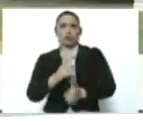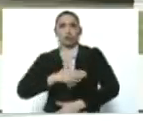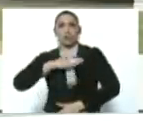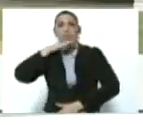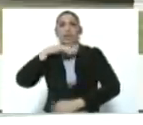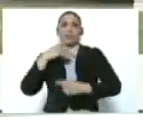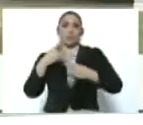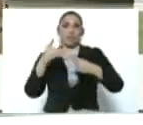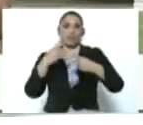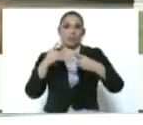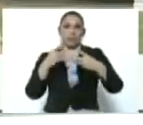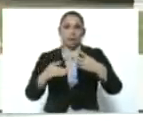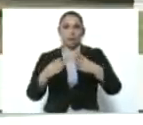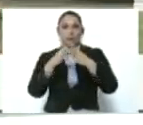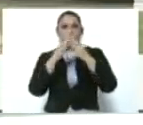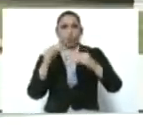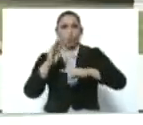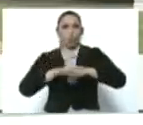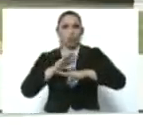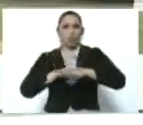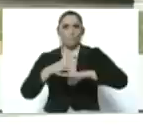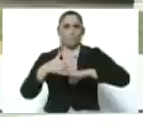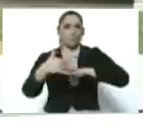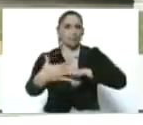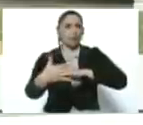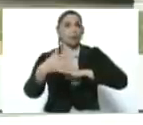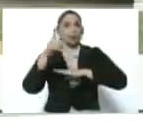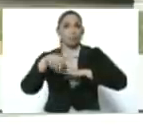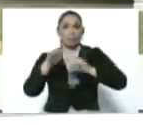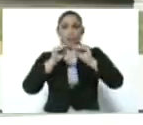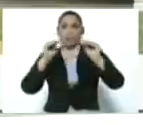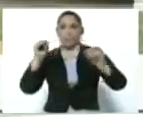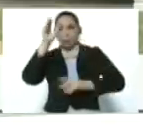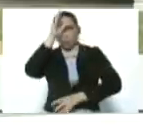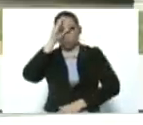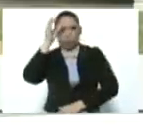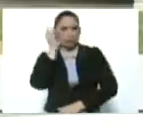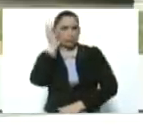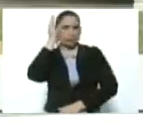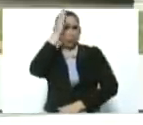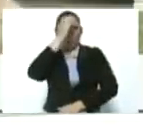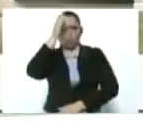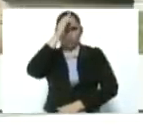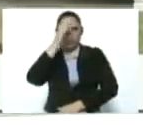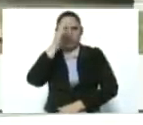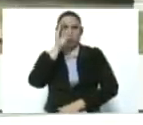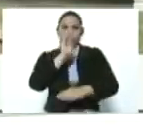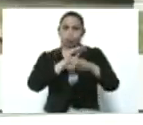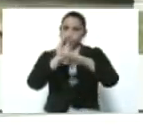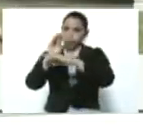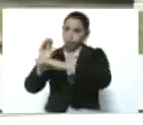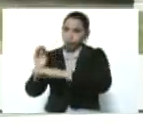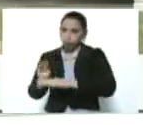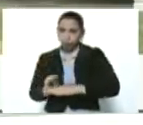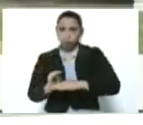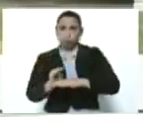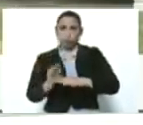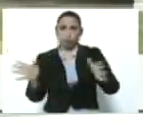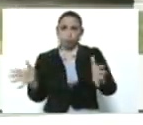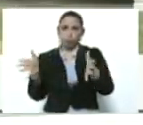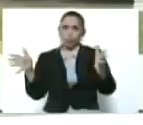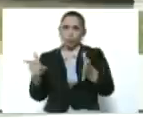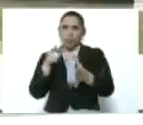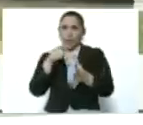detalles todo lo que va aconteciendo y llamar a la conciencia es crear conciencia motivar a esta batalla